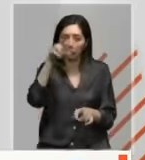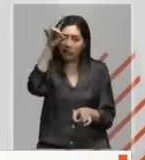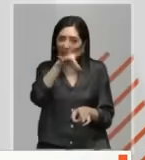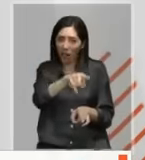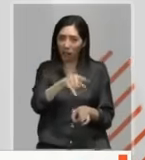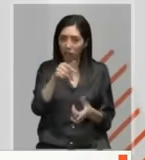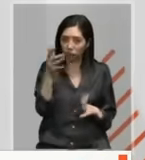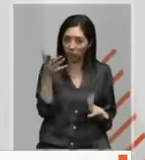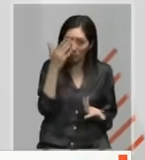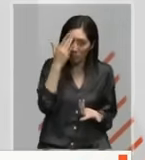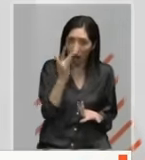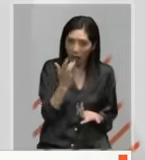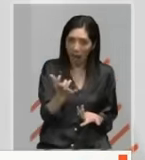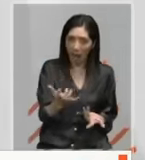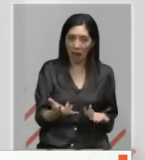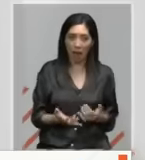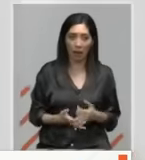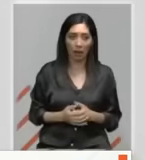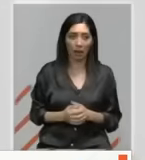haciendo.